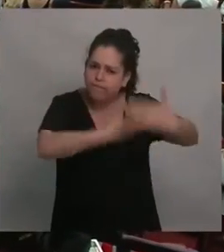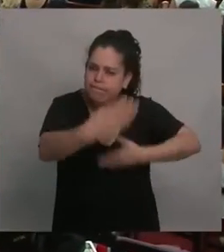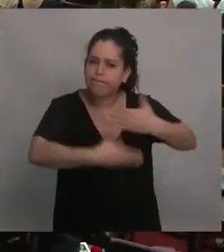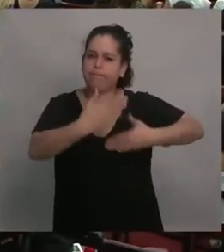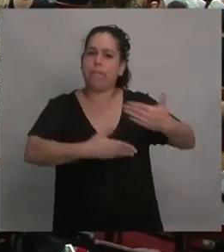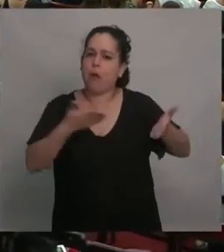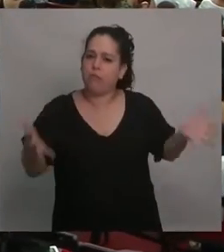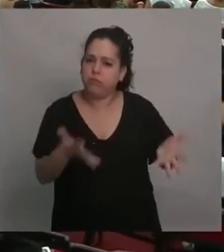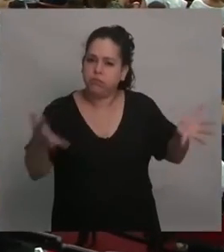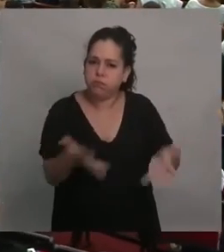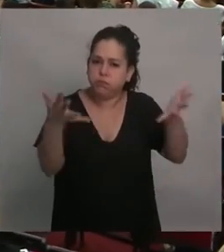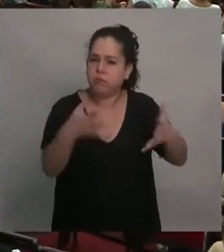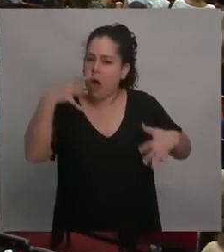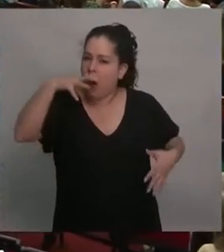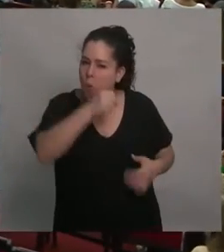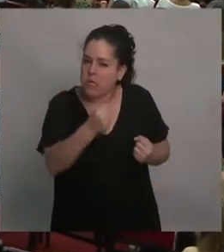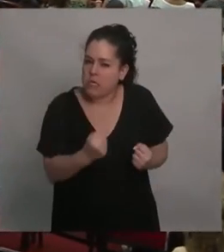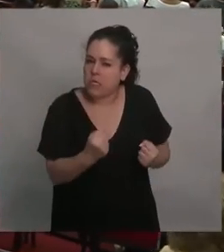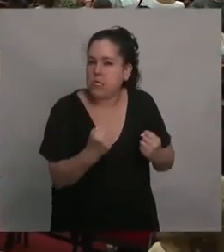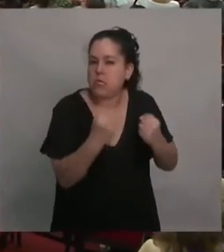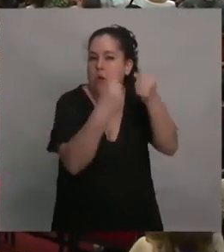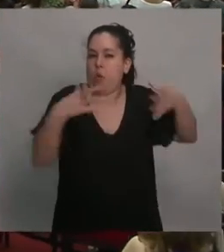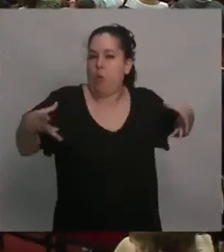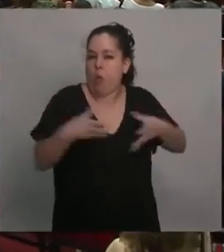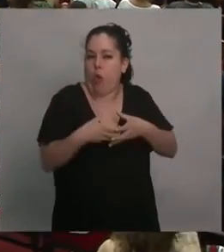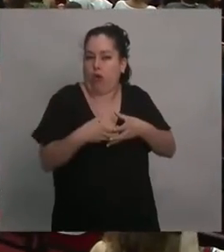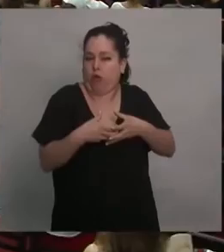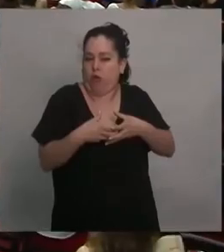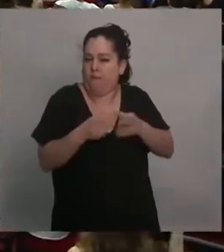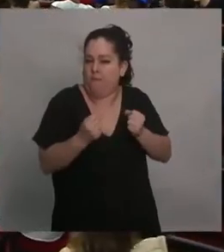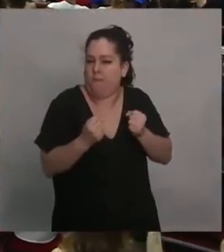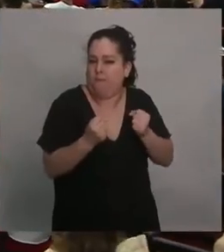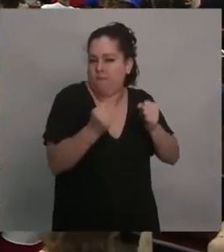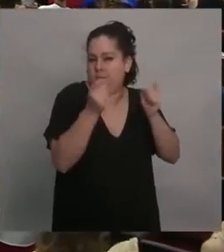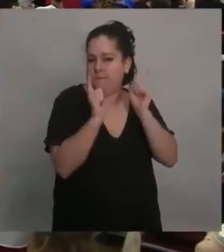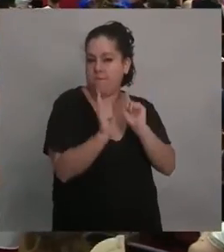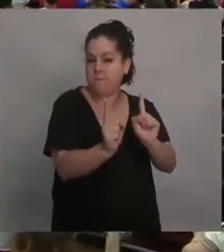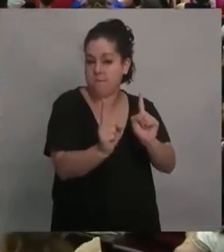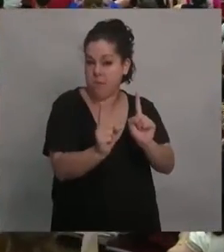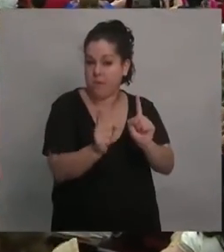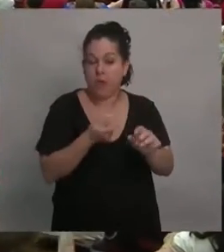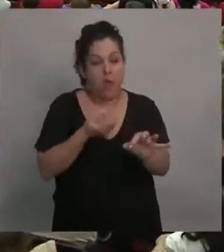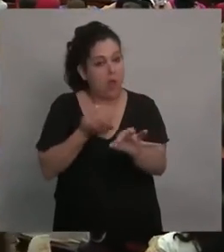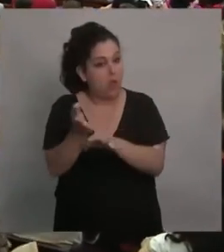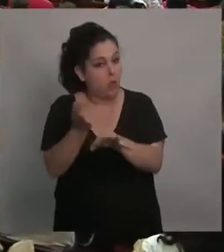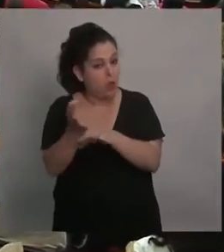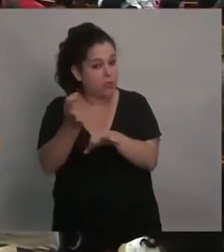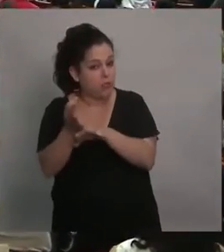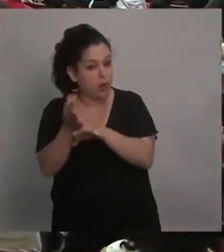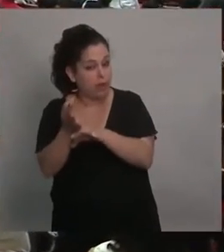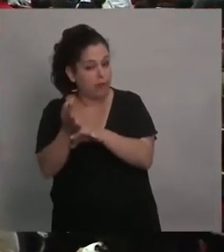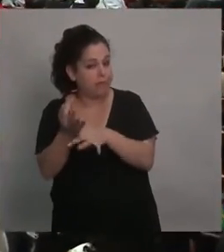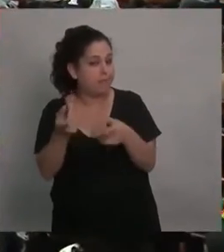y pueda seguir resistiendo el bloqueo. Y esa educación es la que ha dado